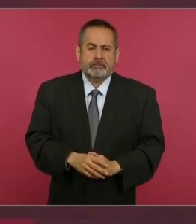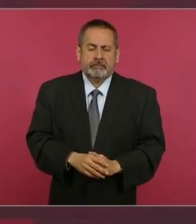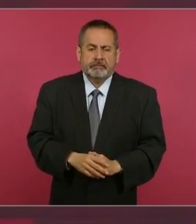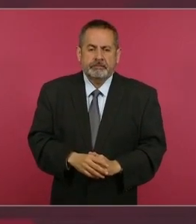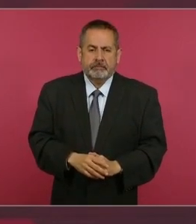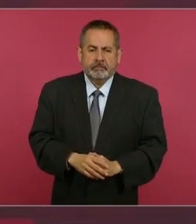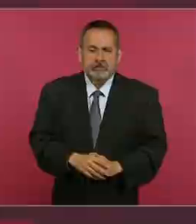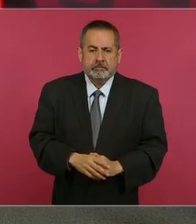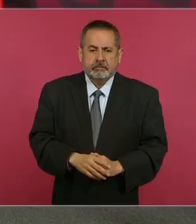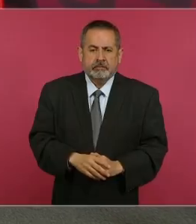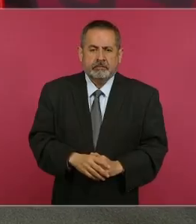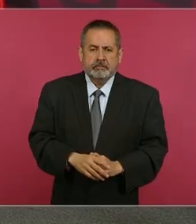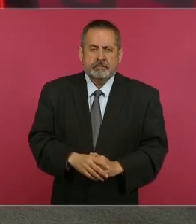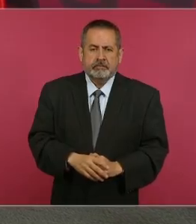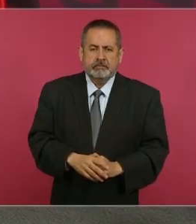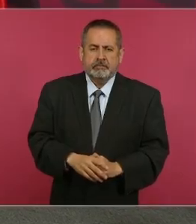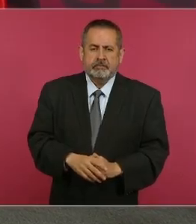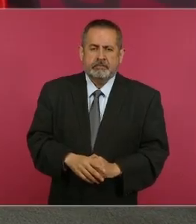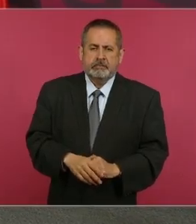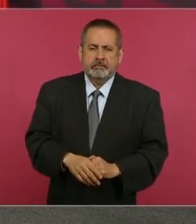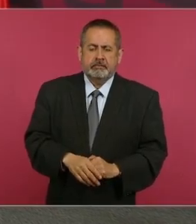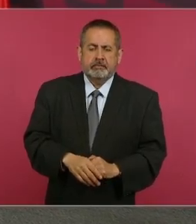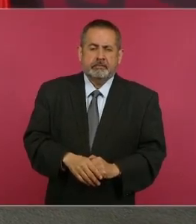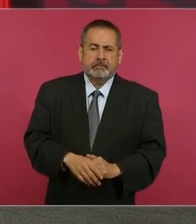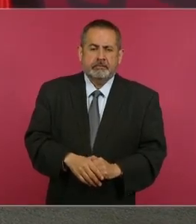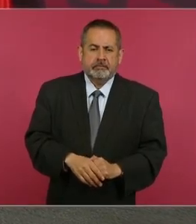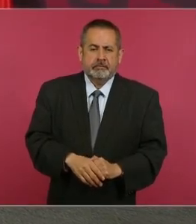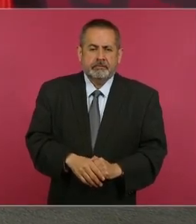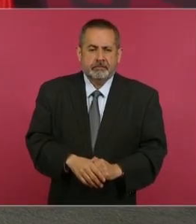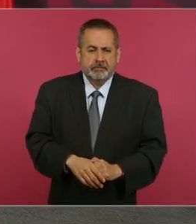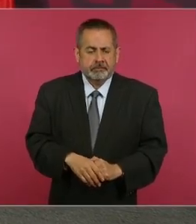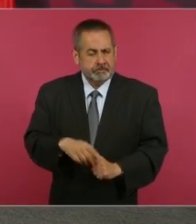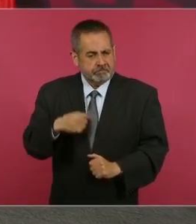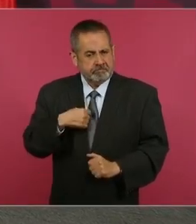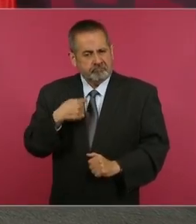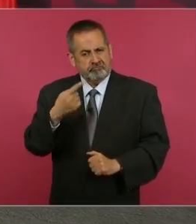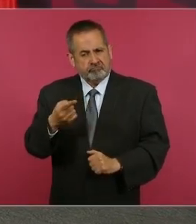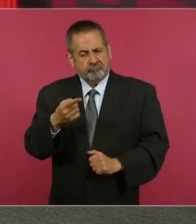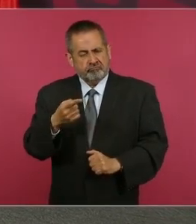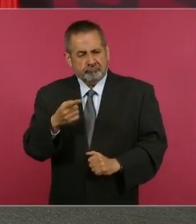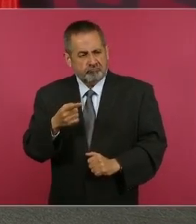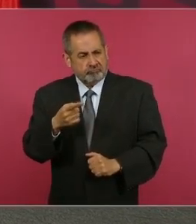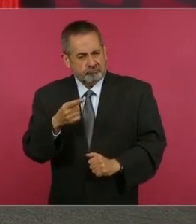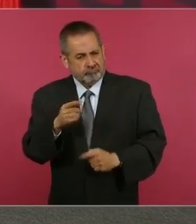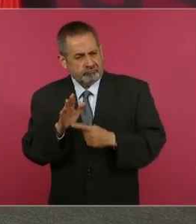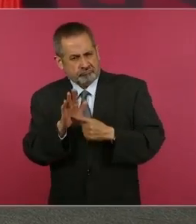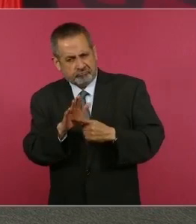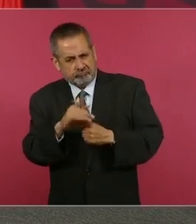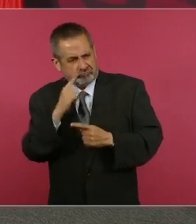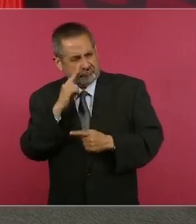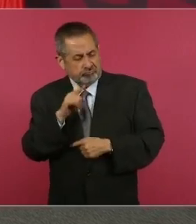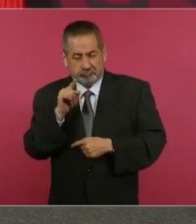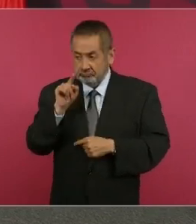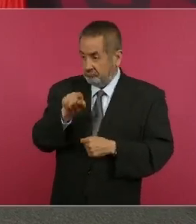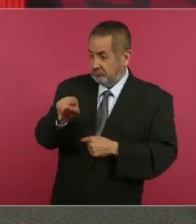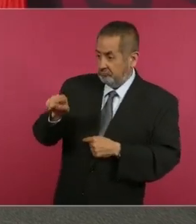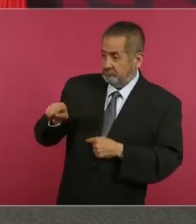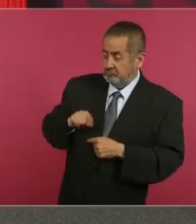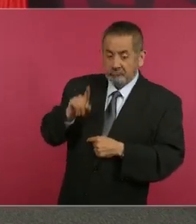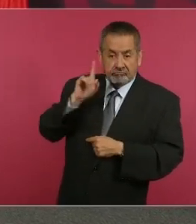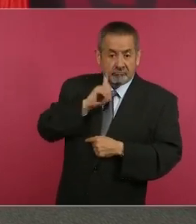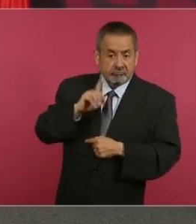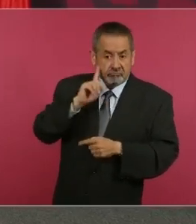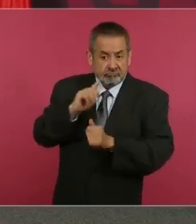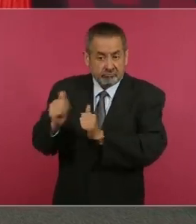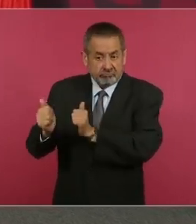Yo he puesto el ejemplo de que cuando me